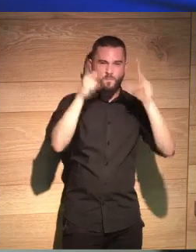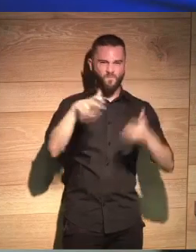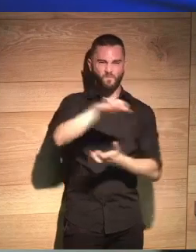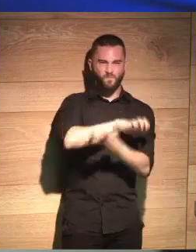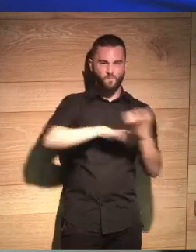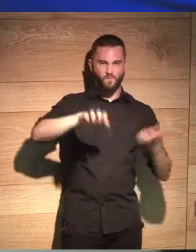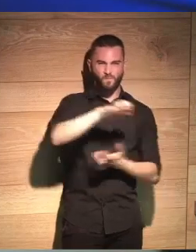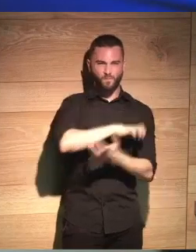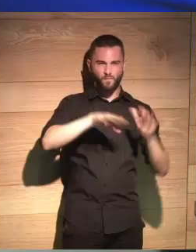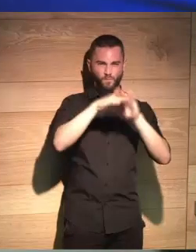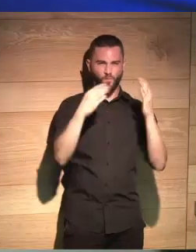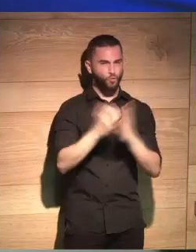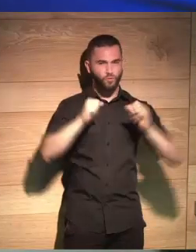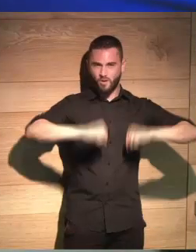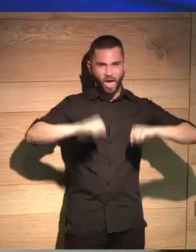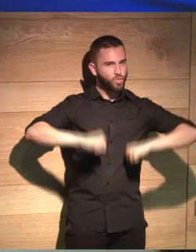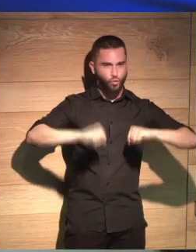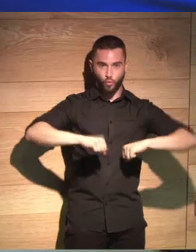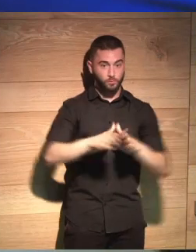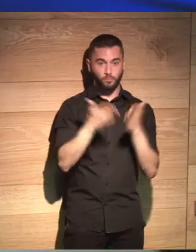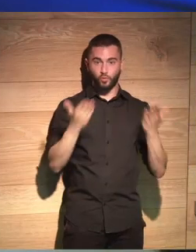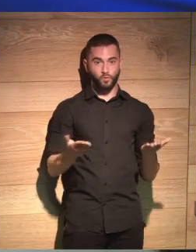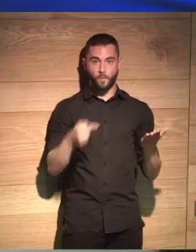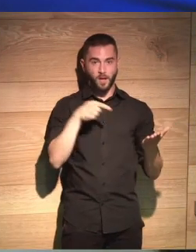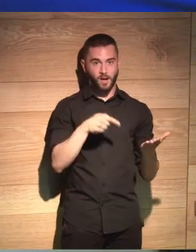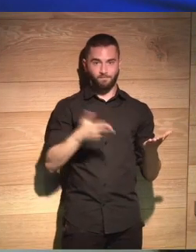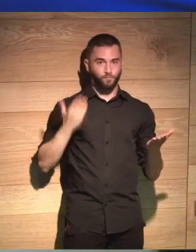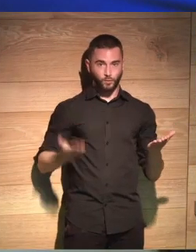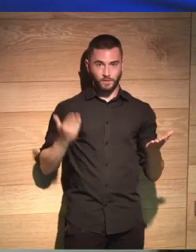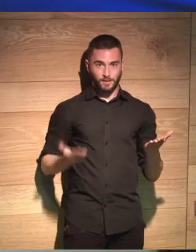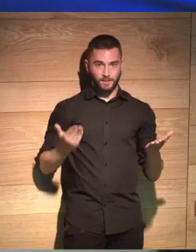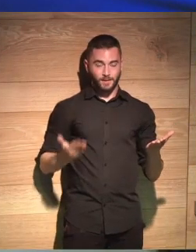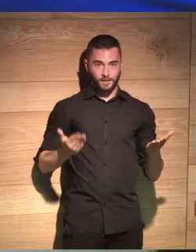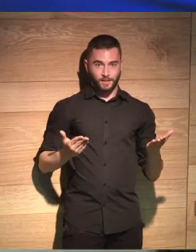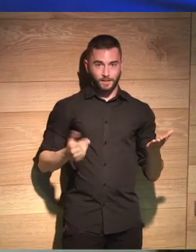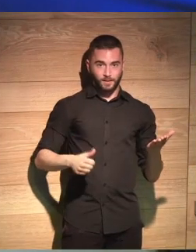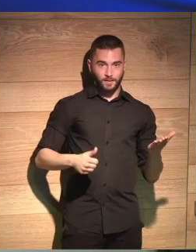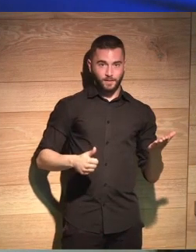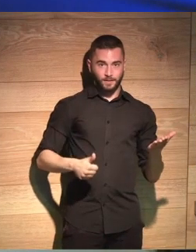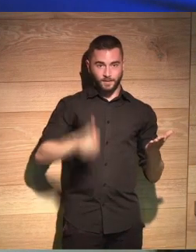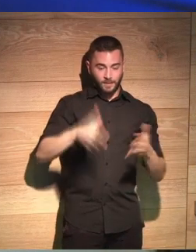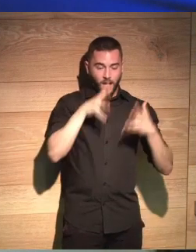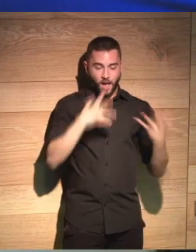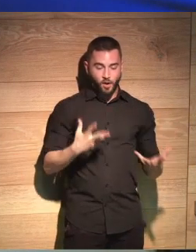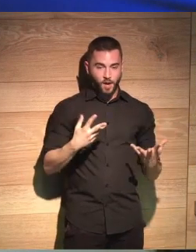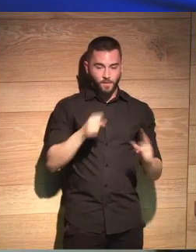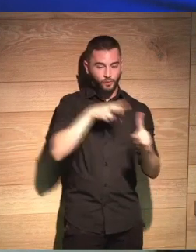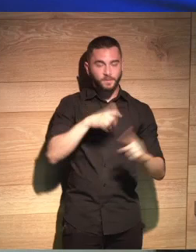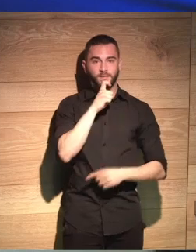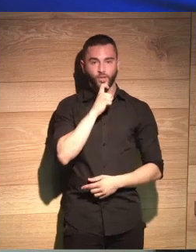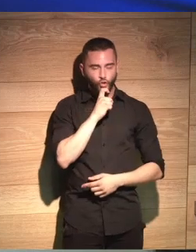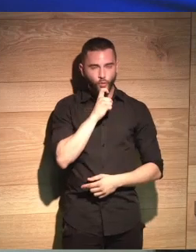los adultos, ¿no? O sea, es una novela fundamentalmente sobre cómo articulamos el presente, sobre todo